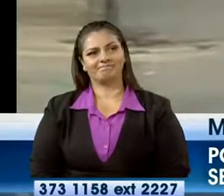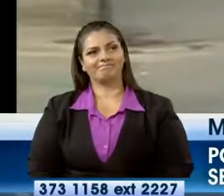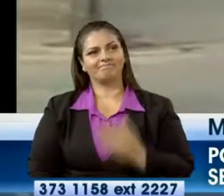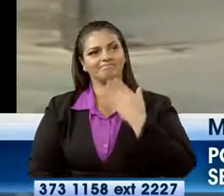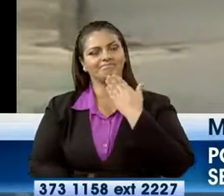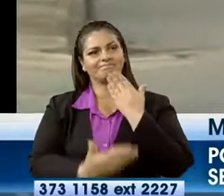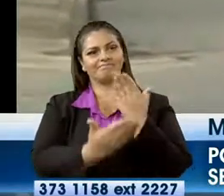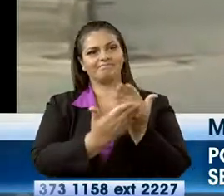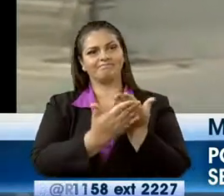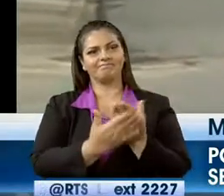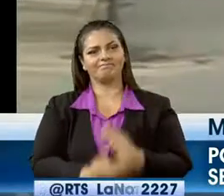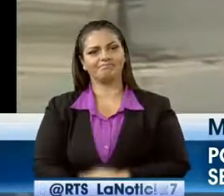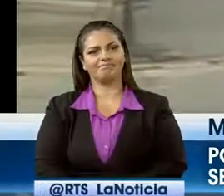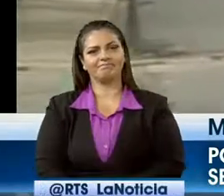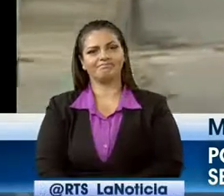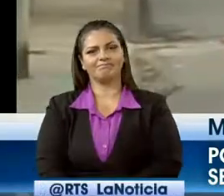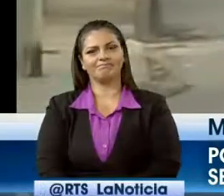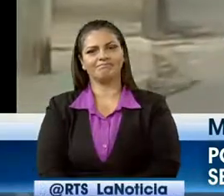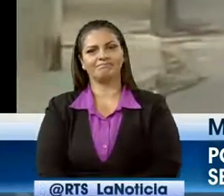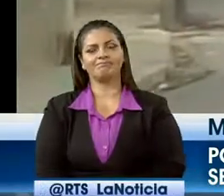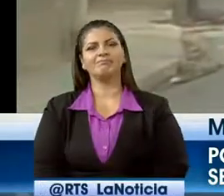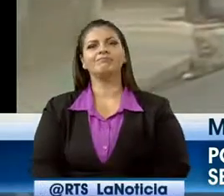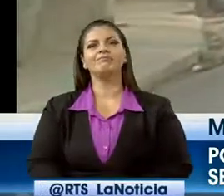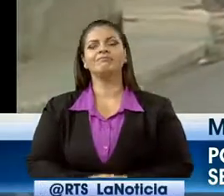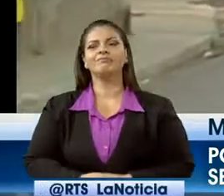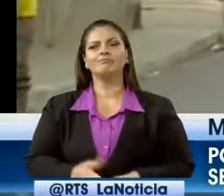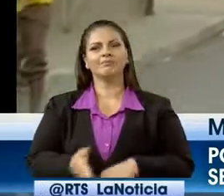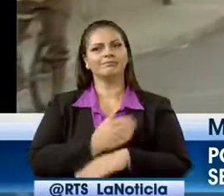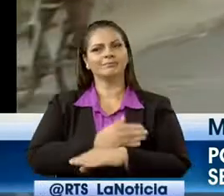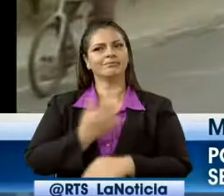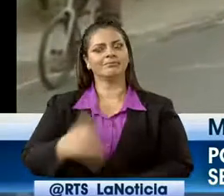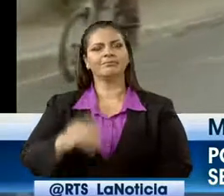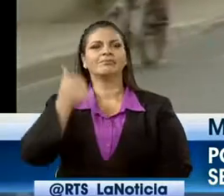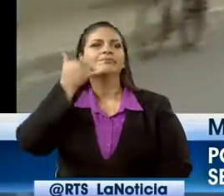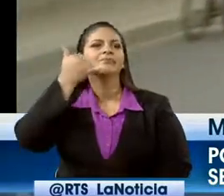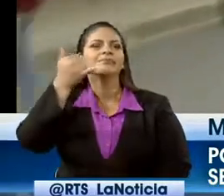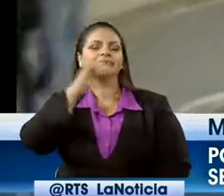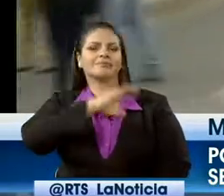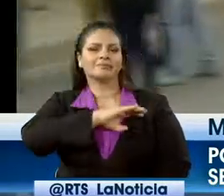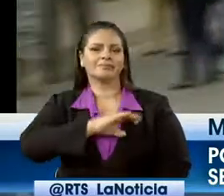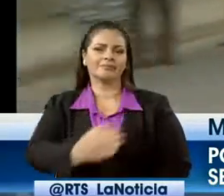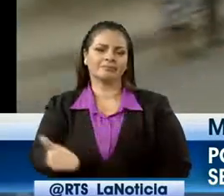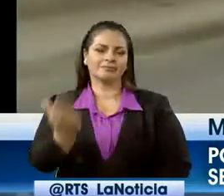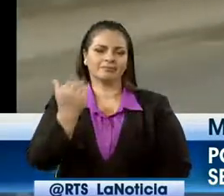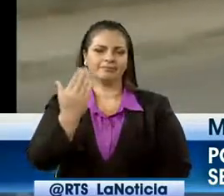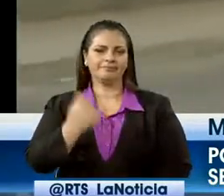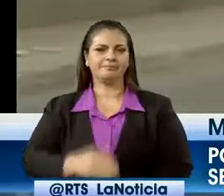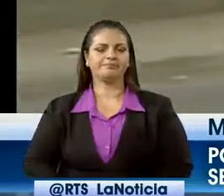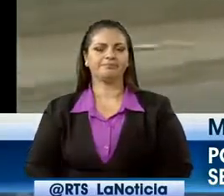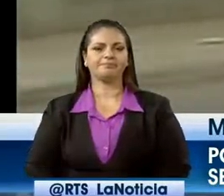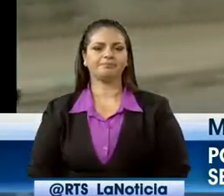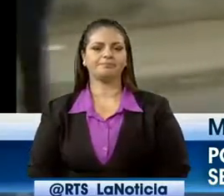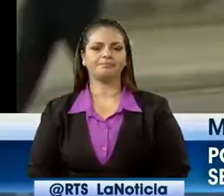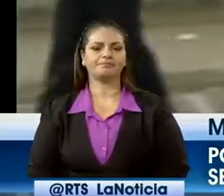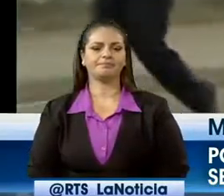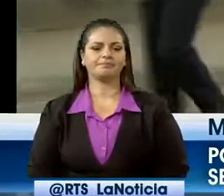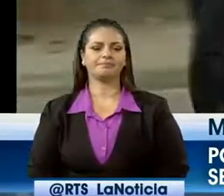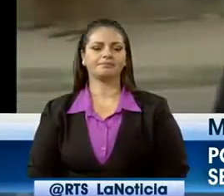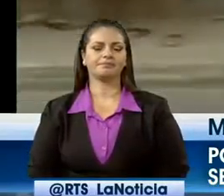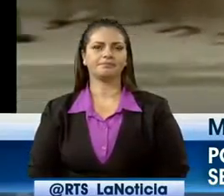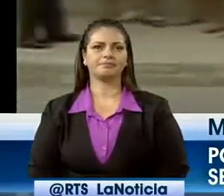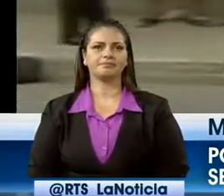para esto nosotros hemos ya, yo he llamado a las autoridades que ya están aquí. Precisamente vamos a hablar con la autoridad de